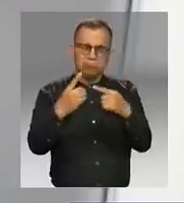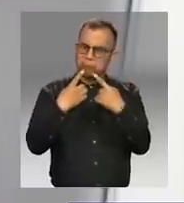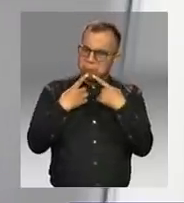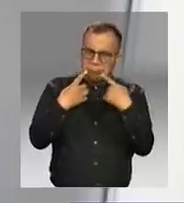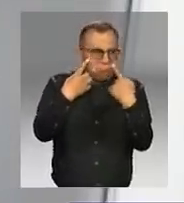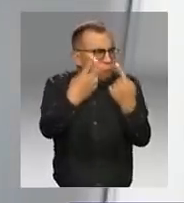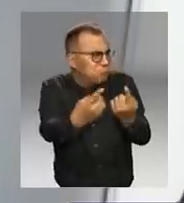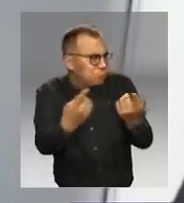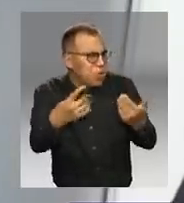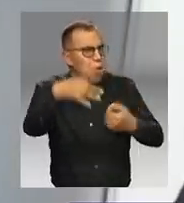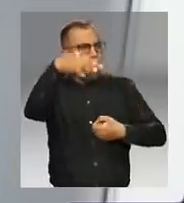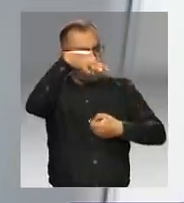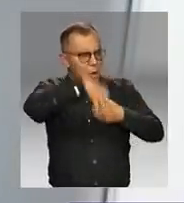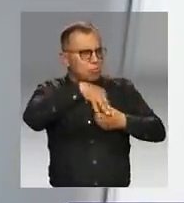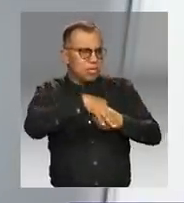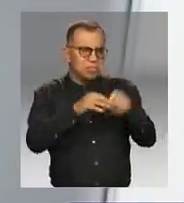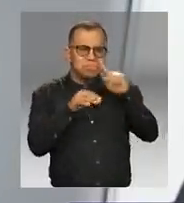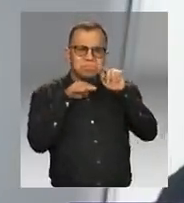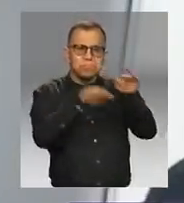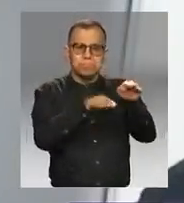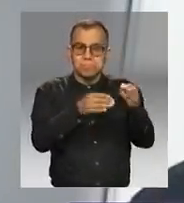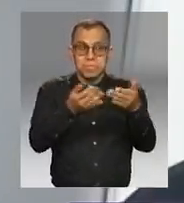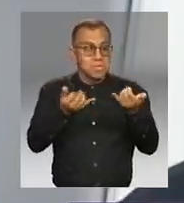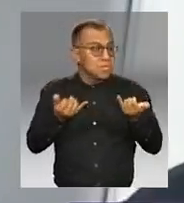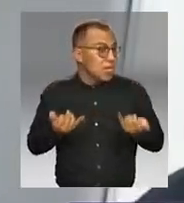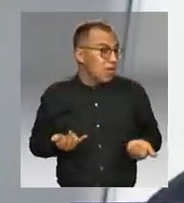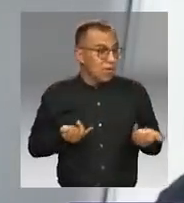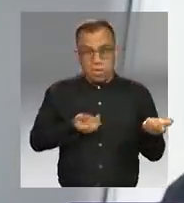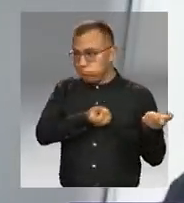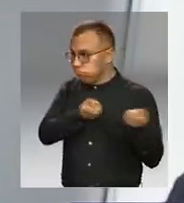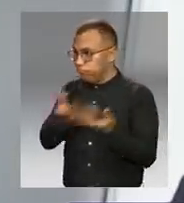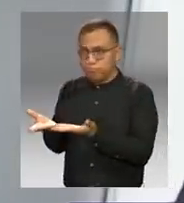diciendo que iban a votar por Iván Duque. Y miren lo que les da.